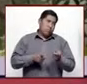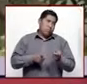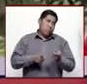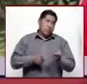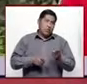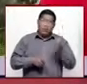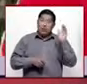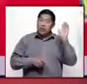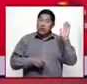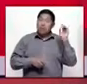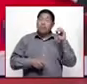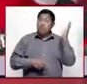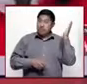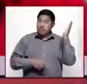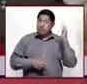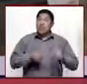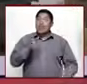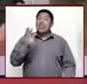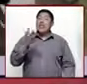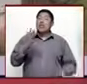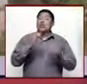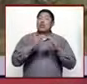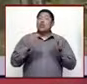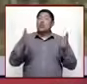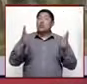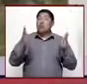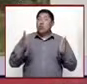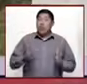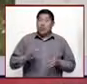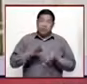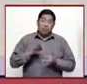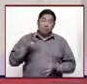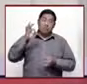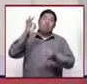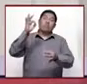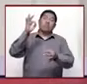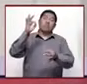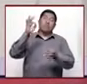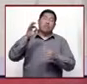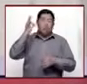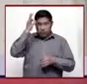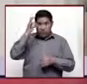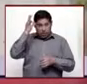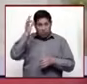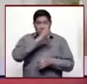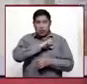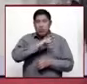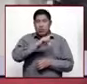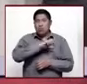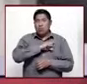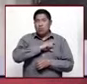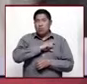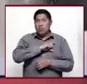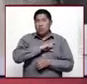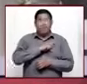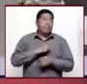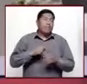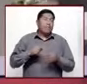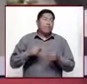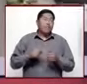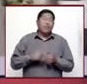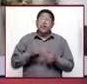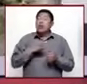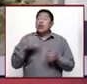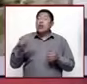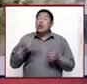Este es el quinto inmueble que está procediendo a ser notificado por parte del fiscal y la Fuerza Especial de Lucha contra el